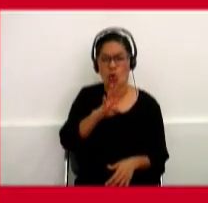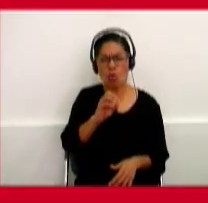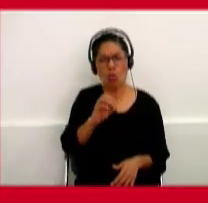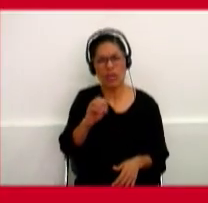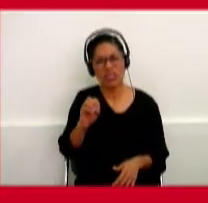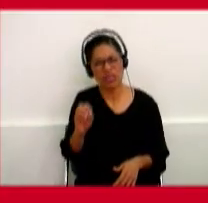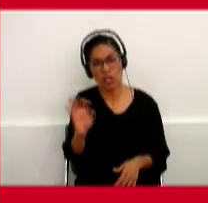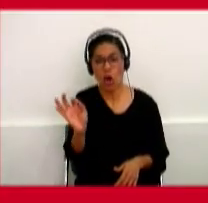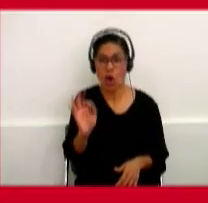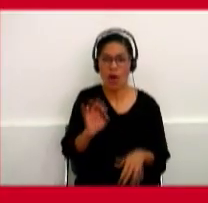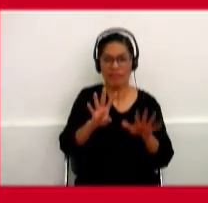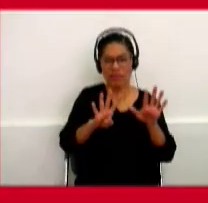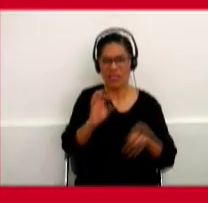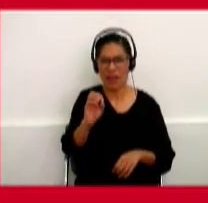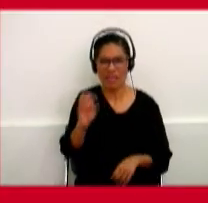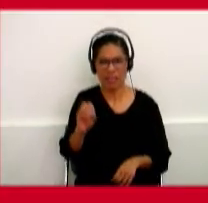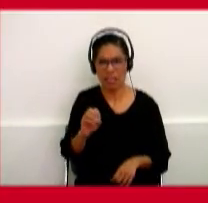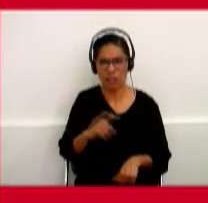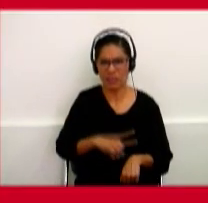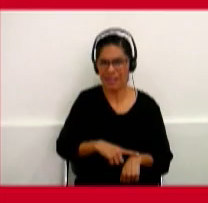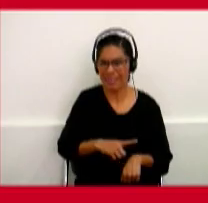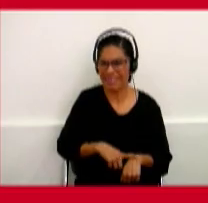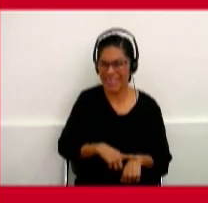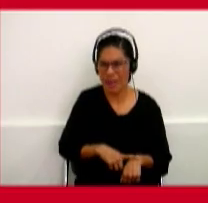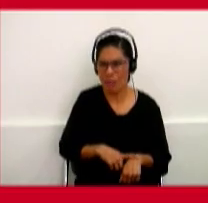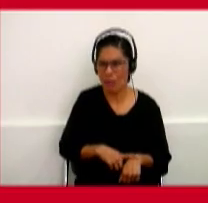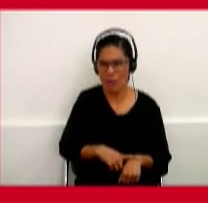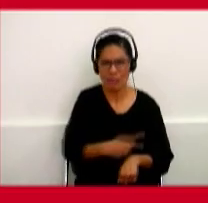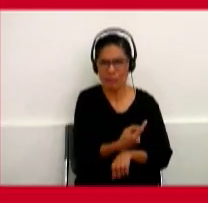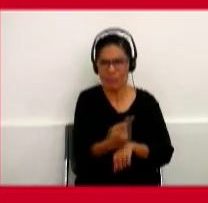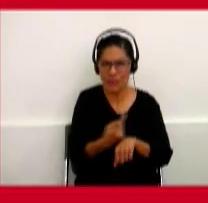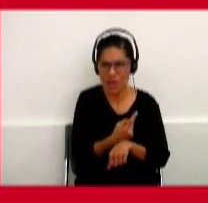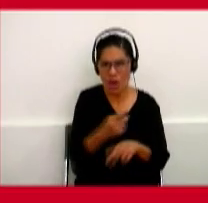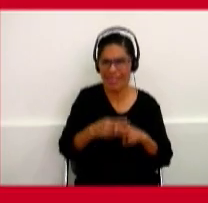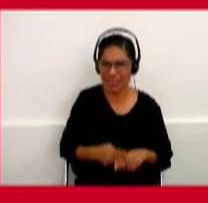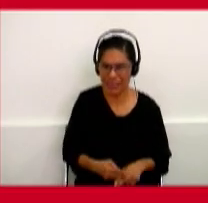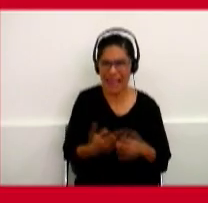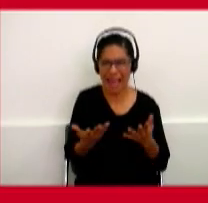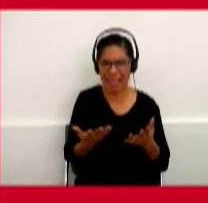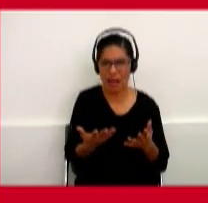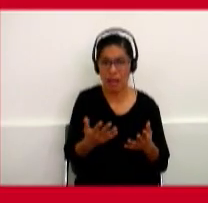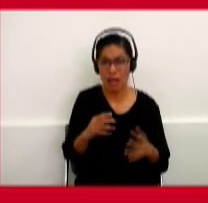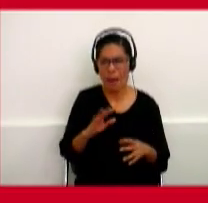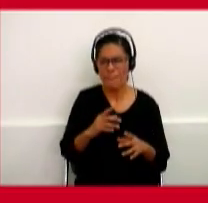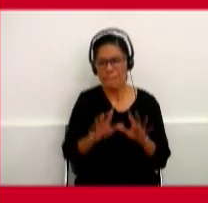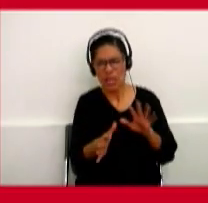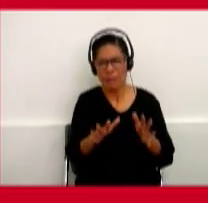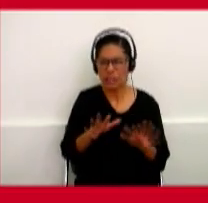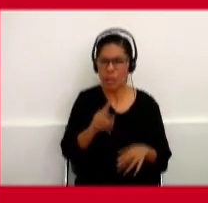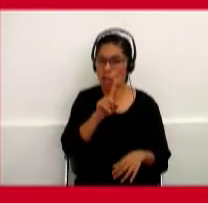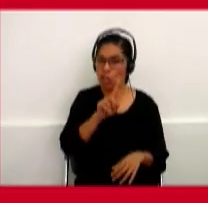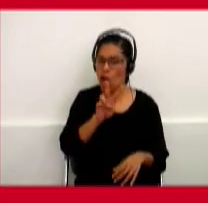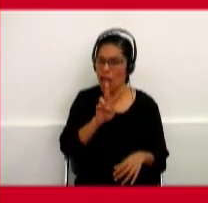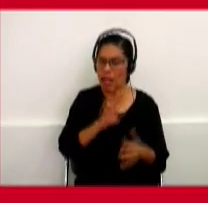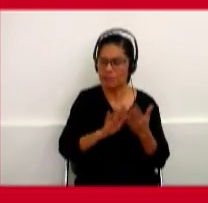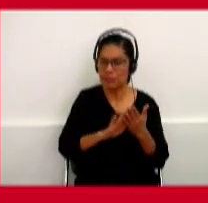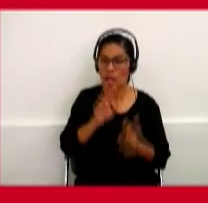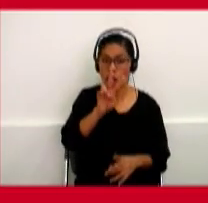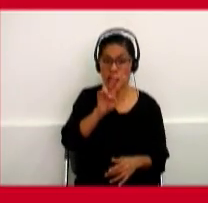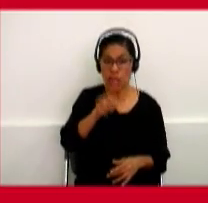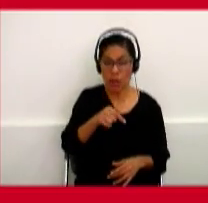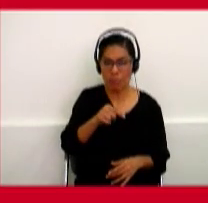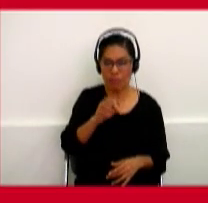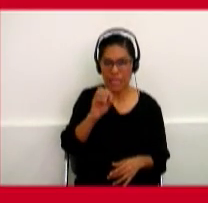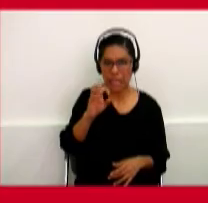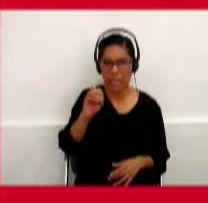por hora. Cuando uno compara esto contra lo que ellos lograban, realmente lograban algo así como 2.700 en lugar de 4.900 toneladas por